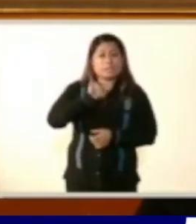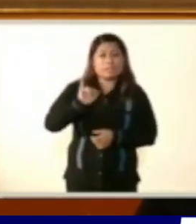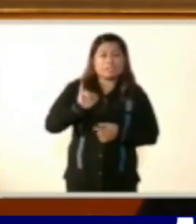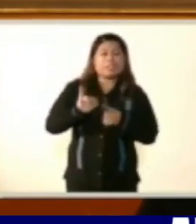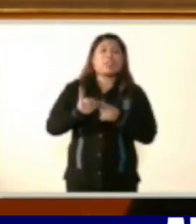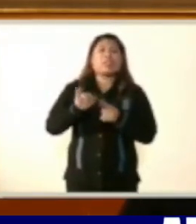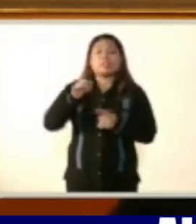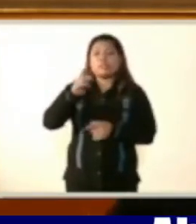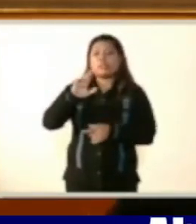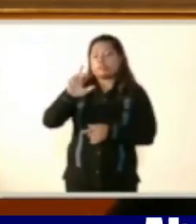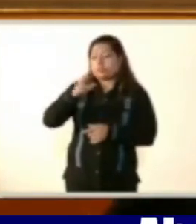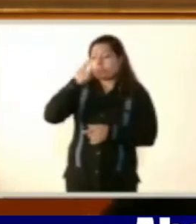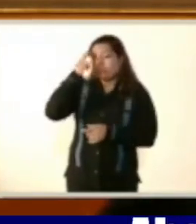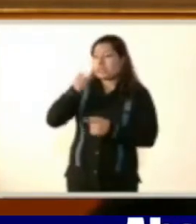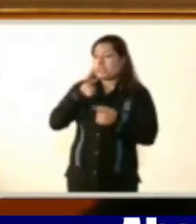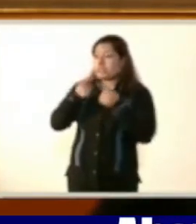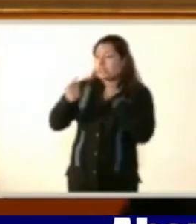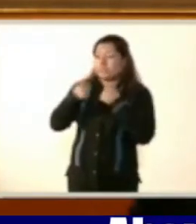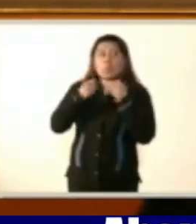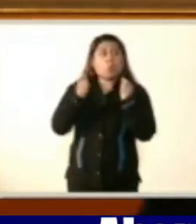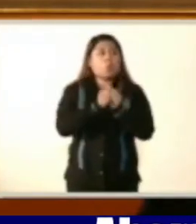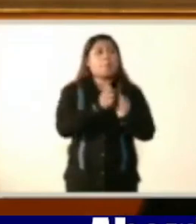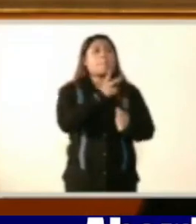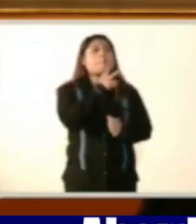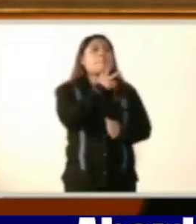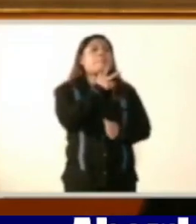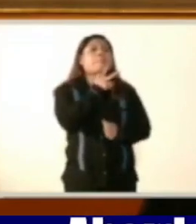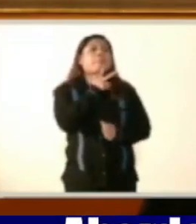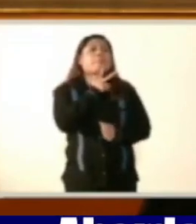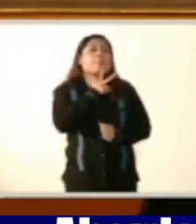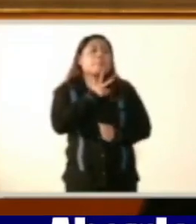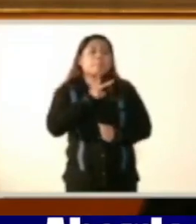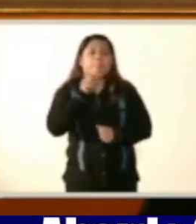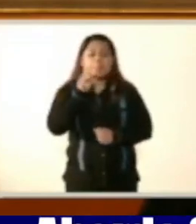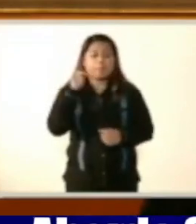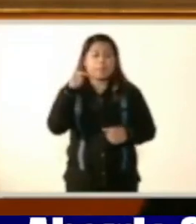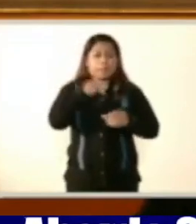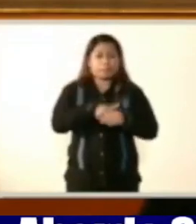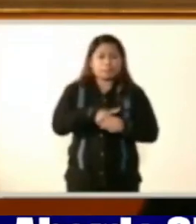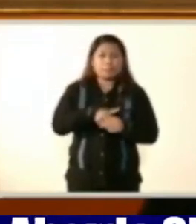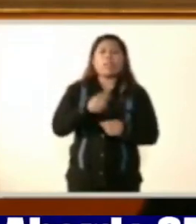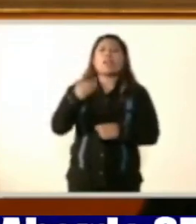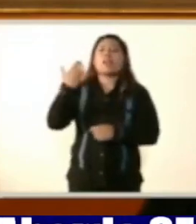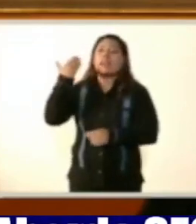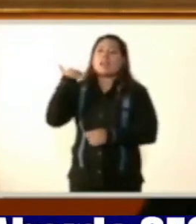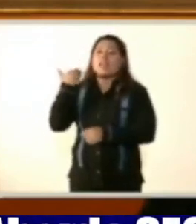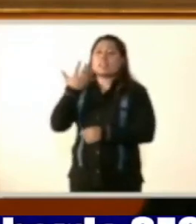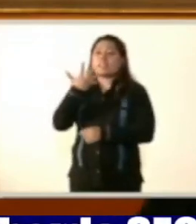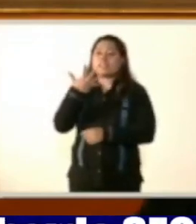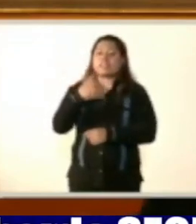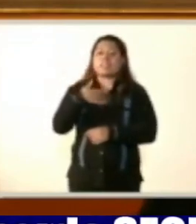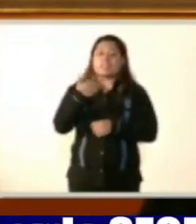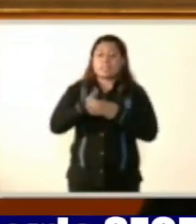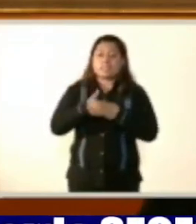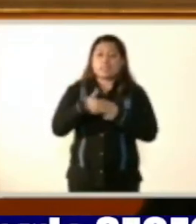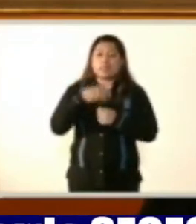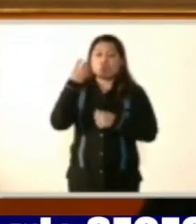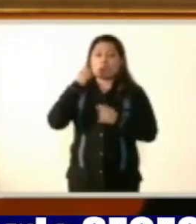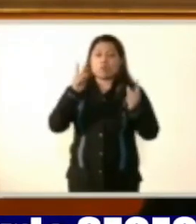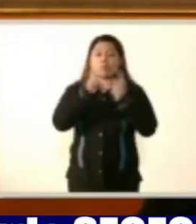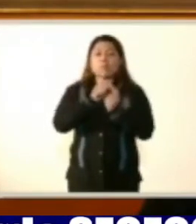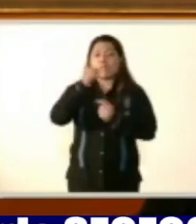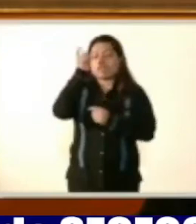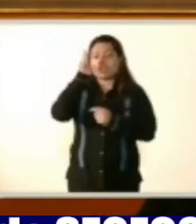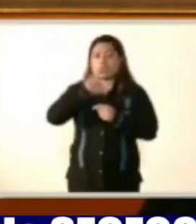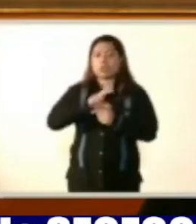se acordó con Pemex una reunión este próximo día cinco vendrá a Oaxaca el director nacional de